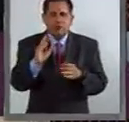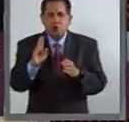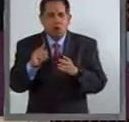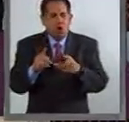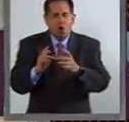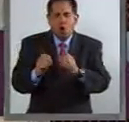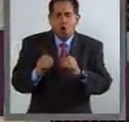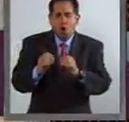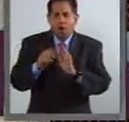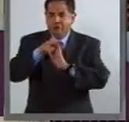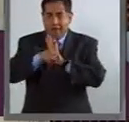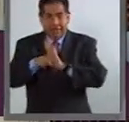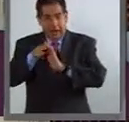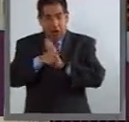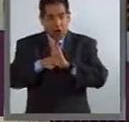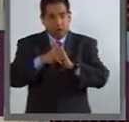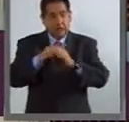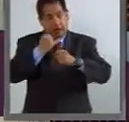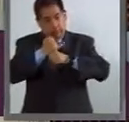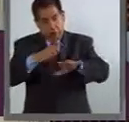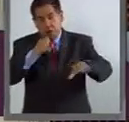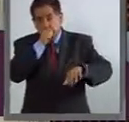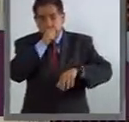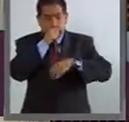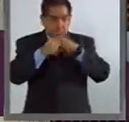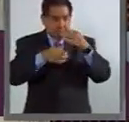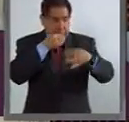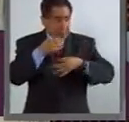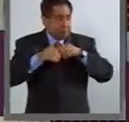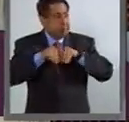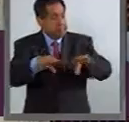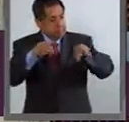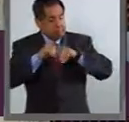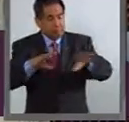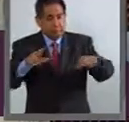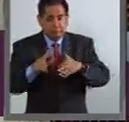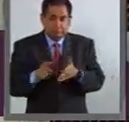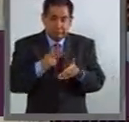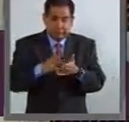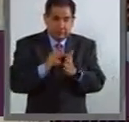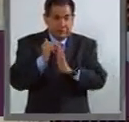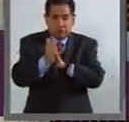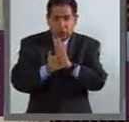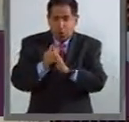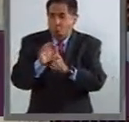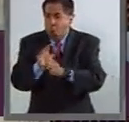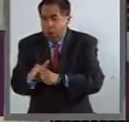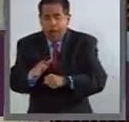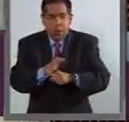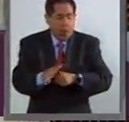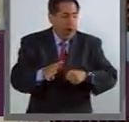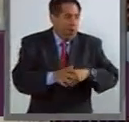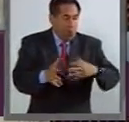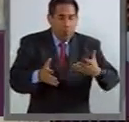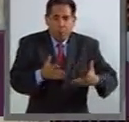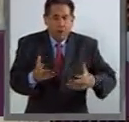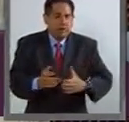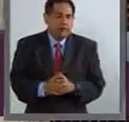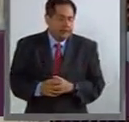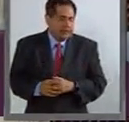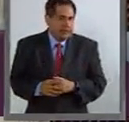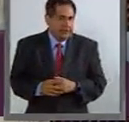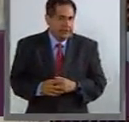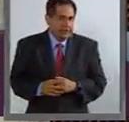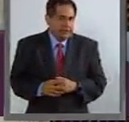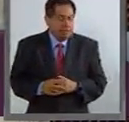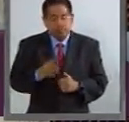¿Realizar videos informativos y estarlos subiendo a YouTube? Yo creo que de entrada tenemos